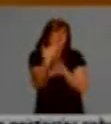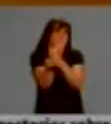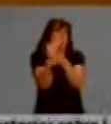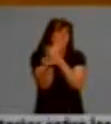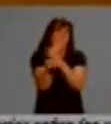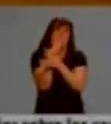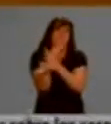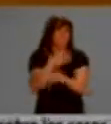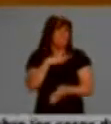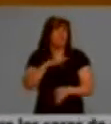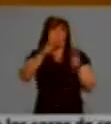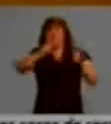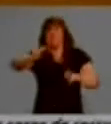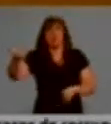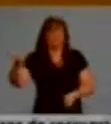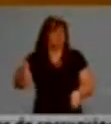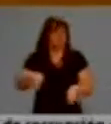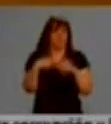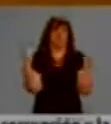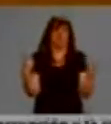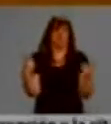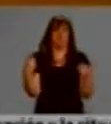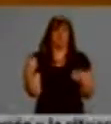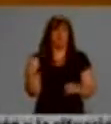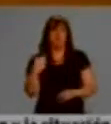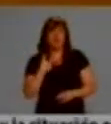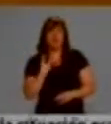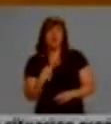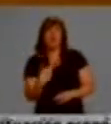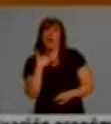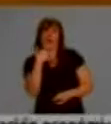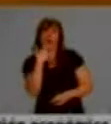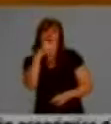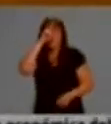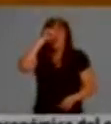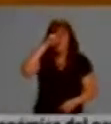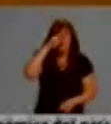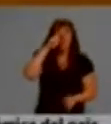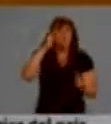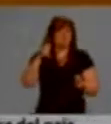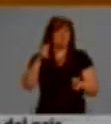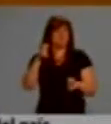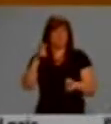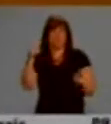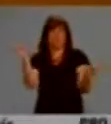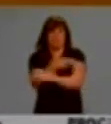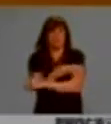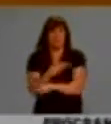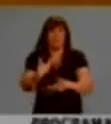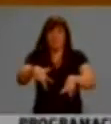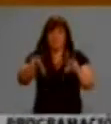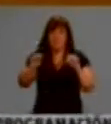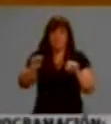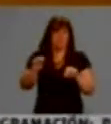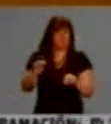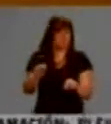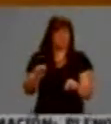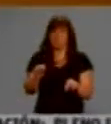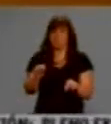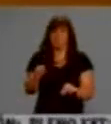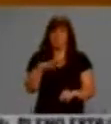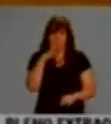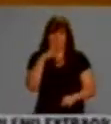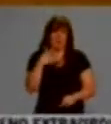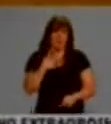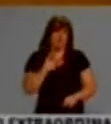no hiciéramos otra cosa. No me inquieta una moción de censura porque tengo muy serias razones para